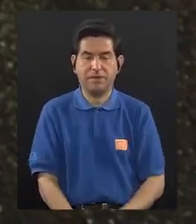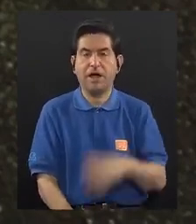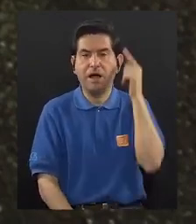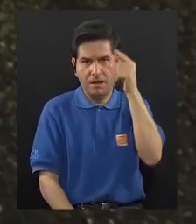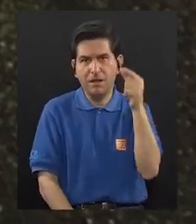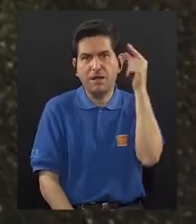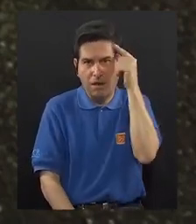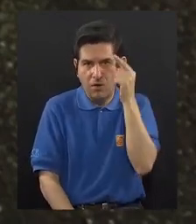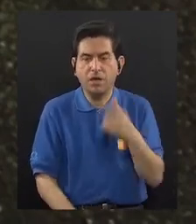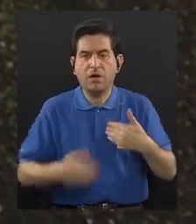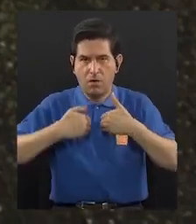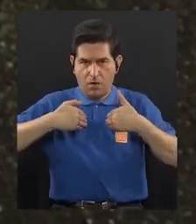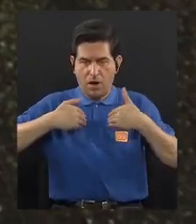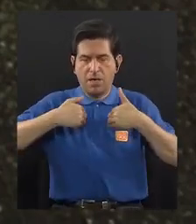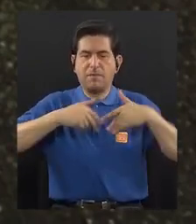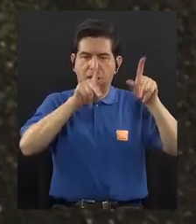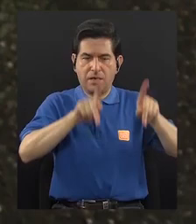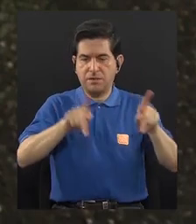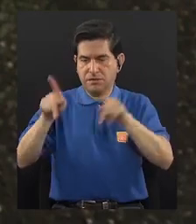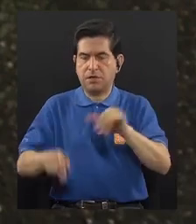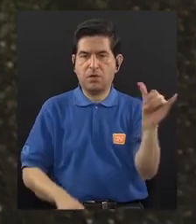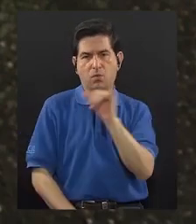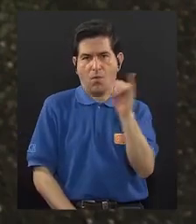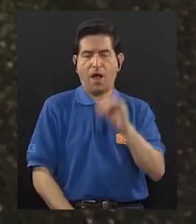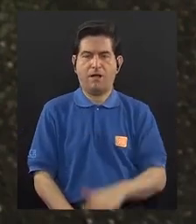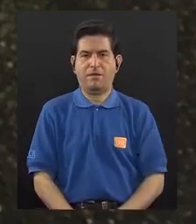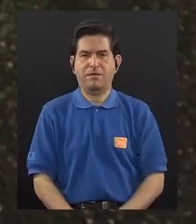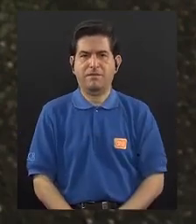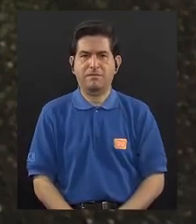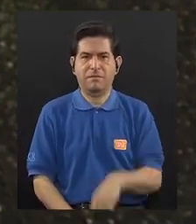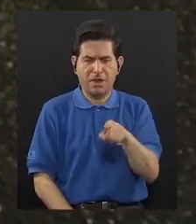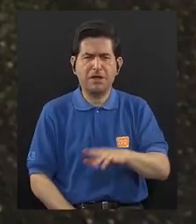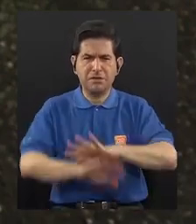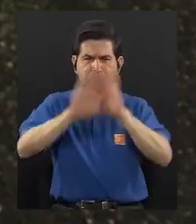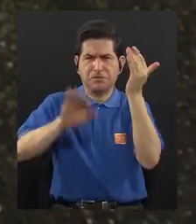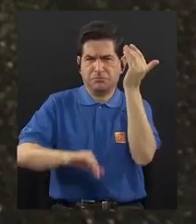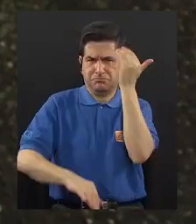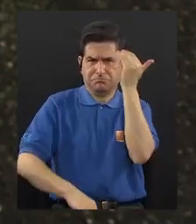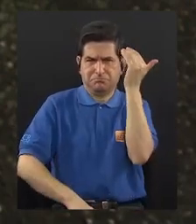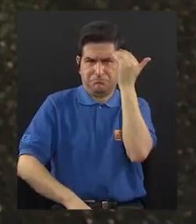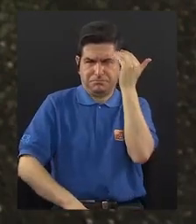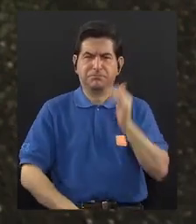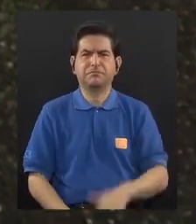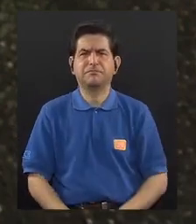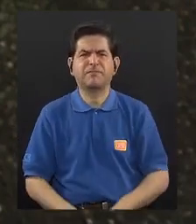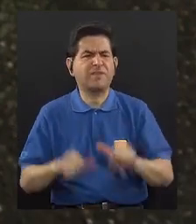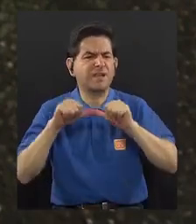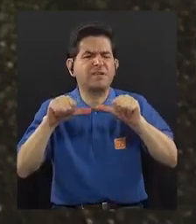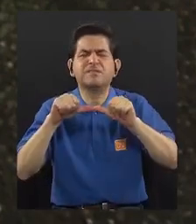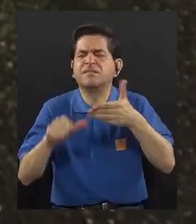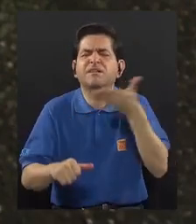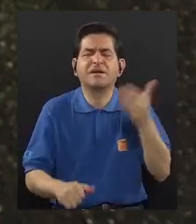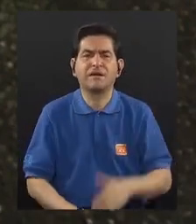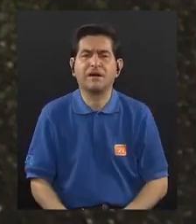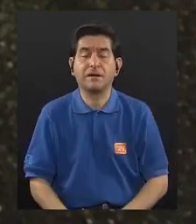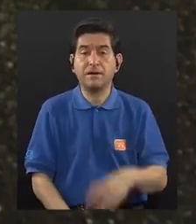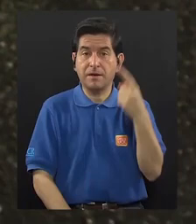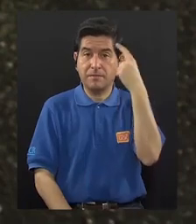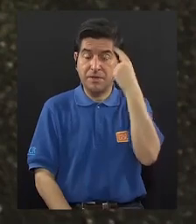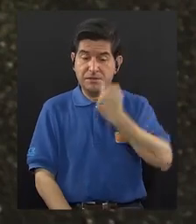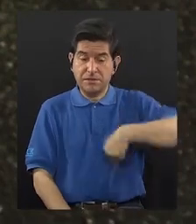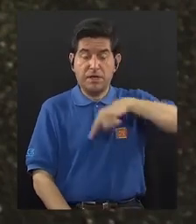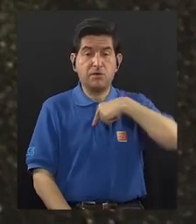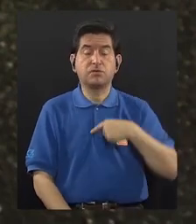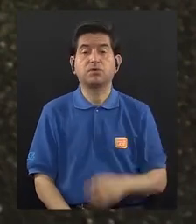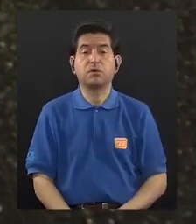y por supuesto en los animales y en las personas entonces teniendo eso claro lo que sigue es pensar que en cualquier momento